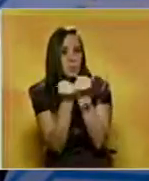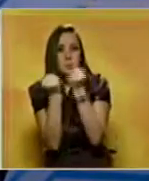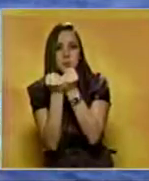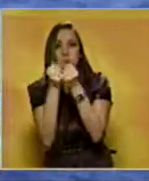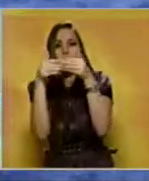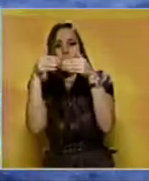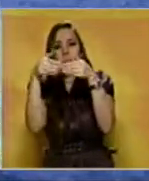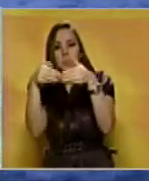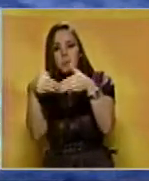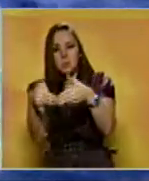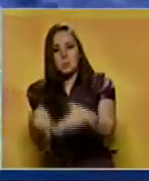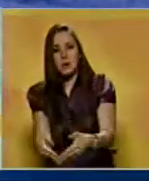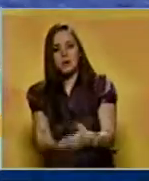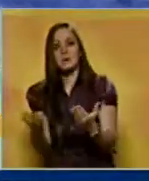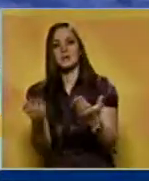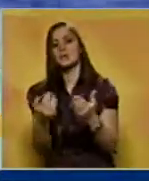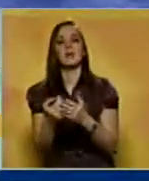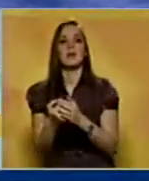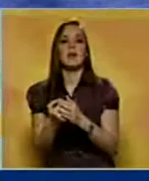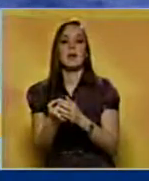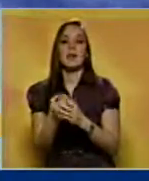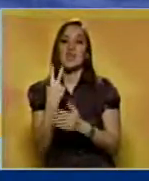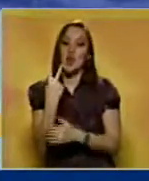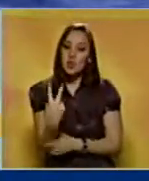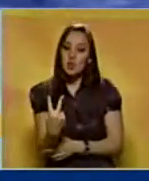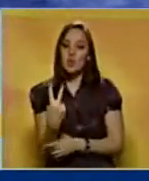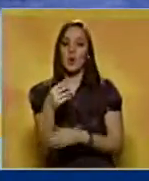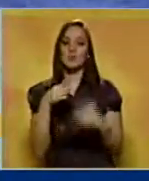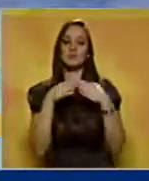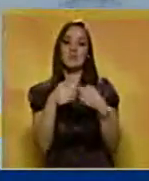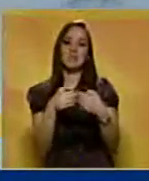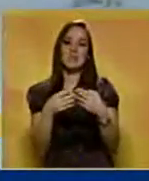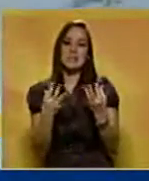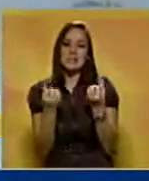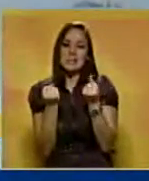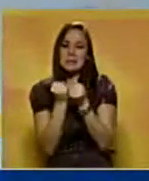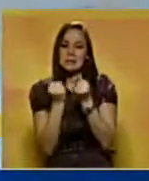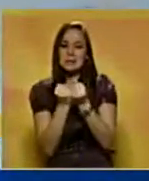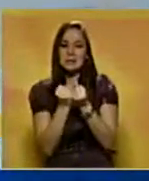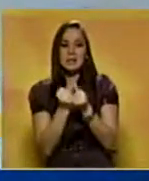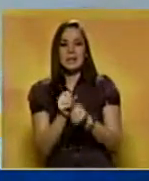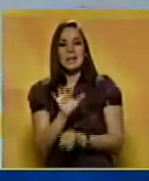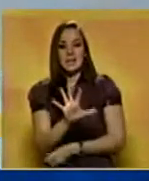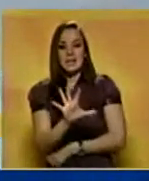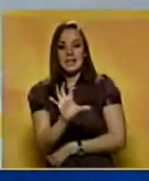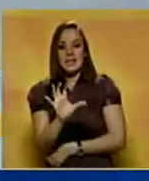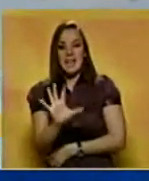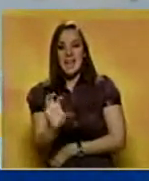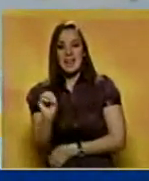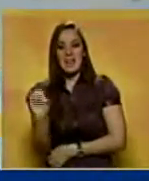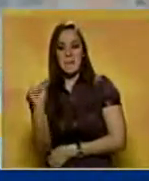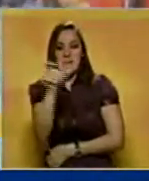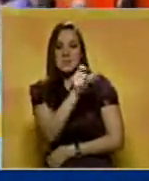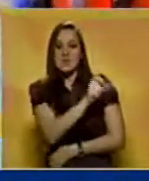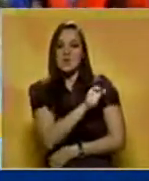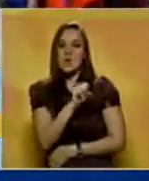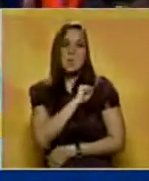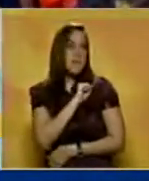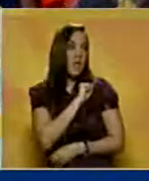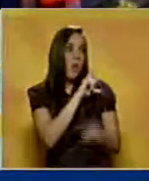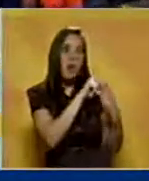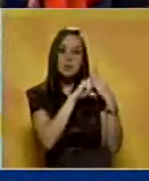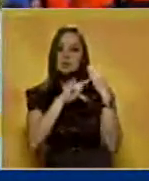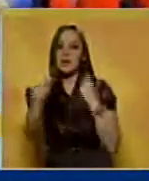agencia de la ONU para los refugiados informó que dos embarcaciones naufragaron cargadas con al menos 500 inmigrantes la acnur